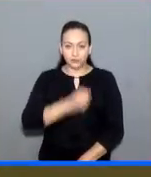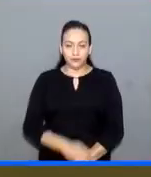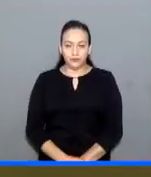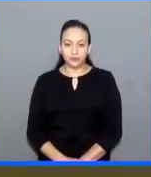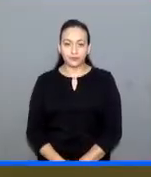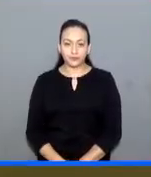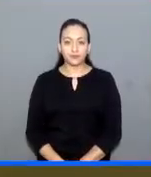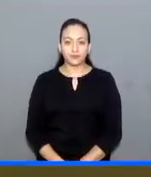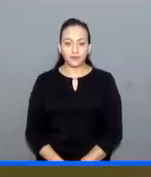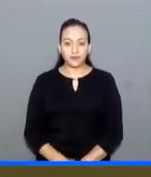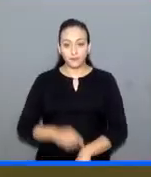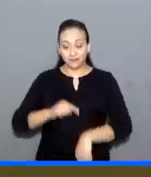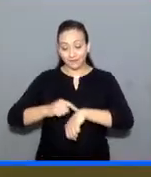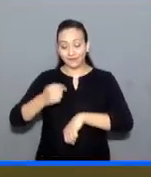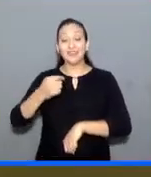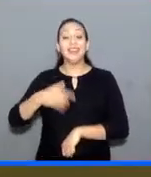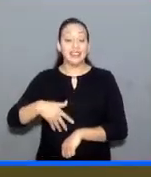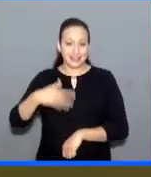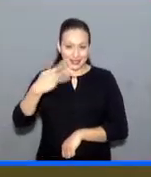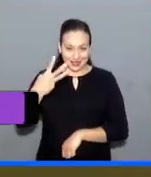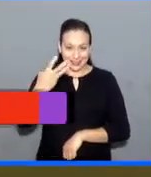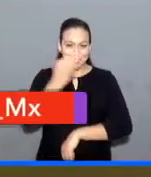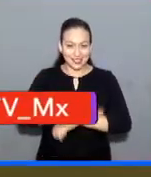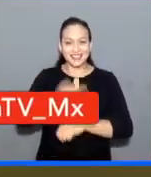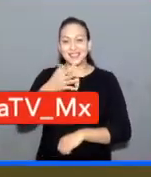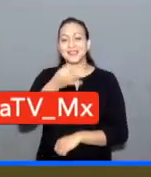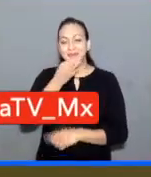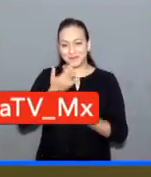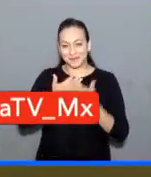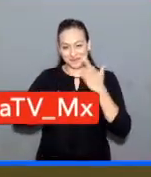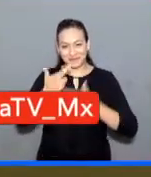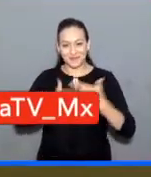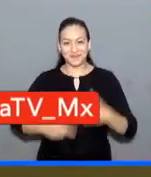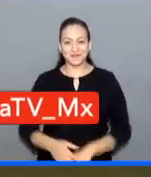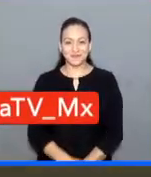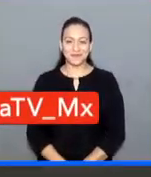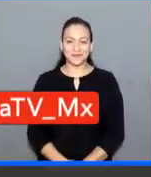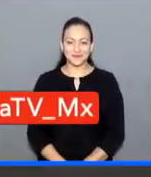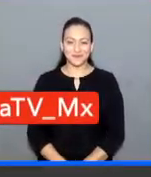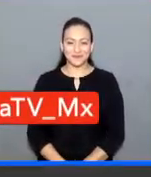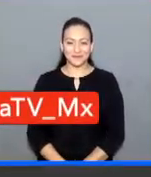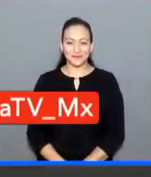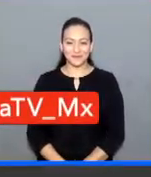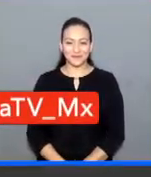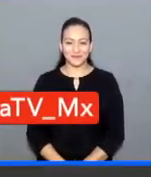15 horas con 10 minutos, vamos a una pausa y continuamos.